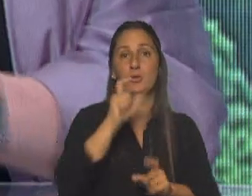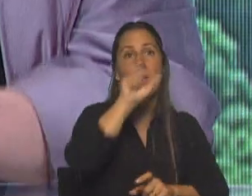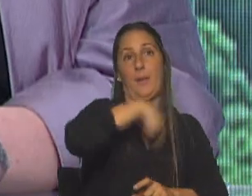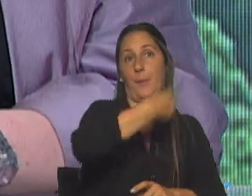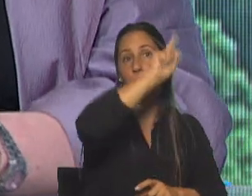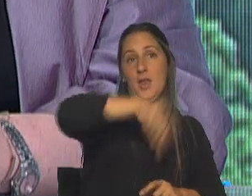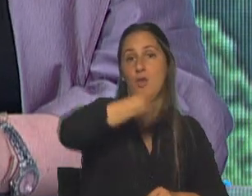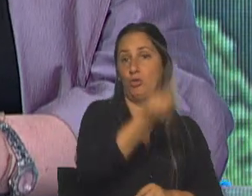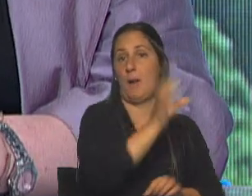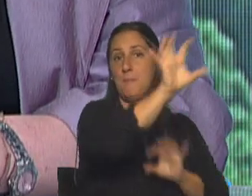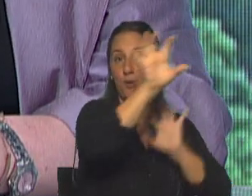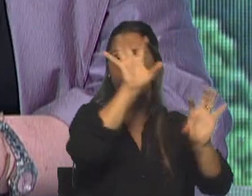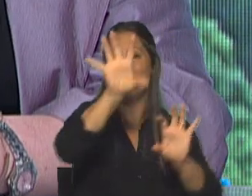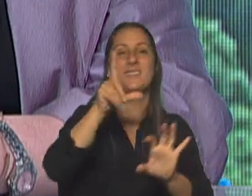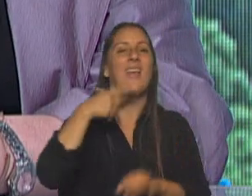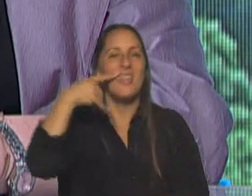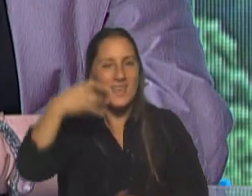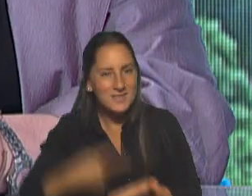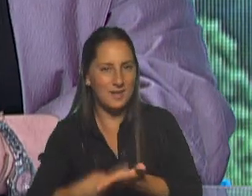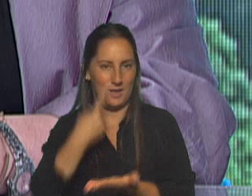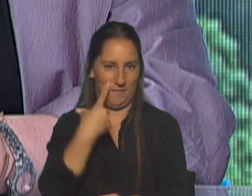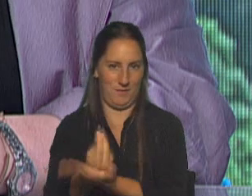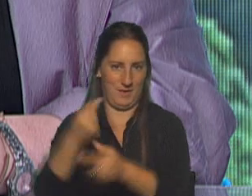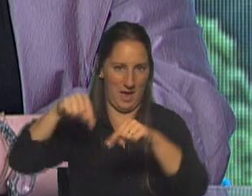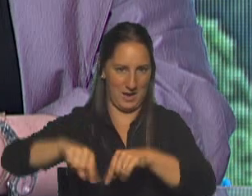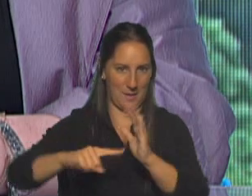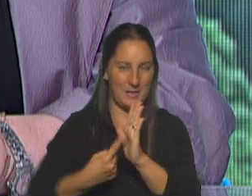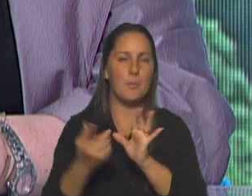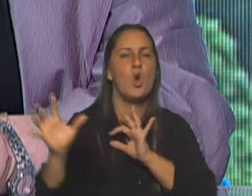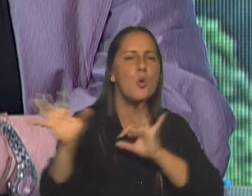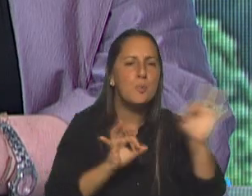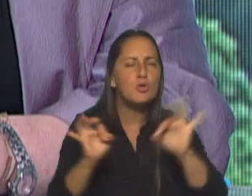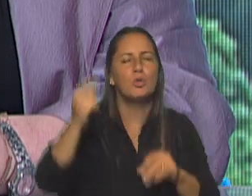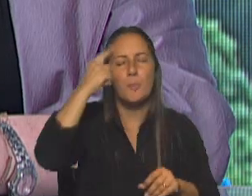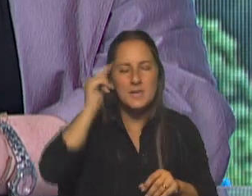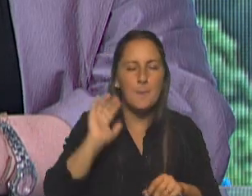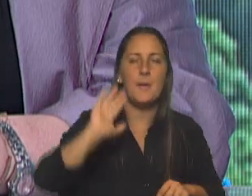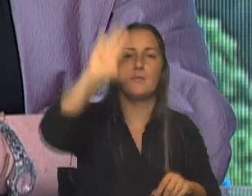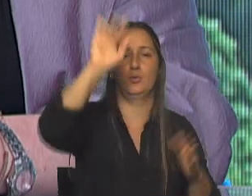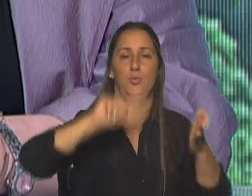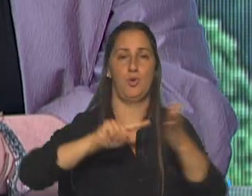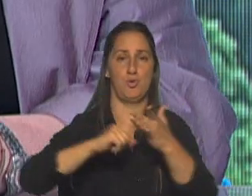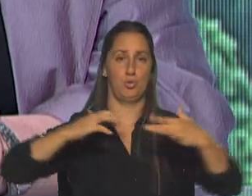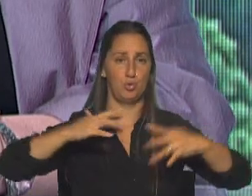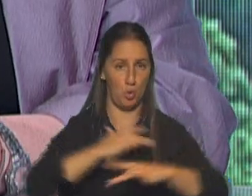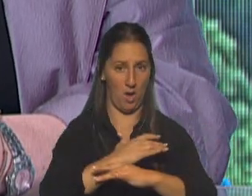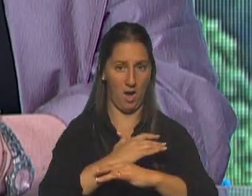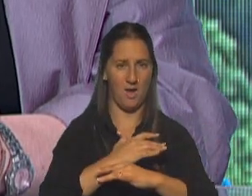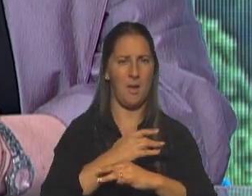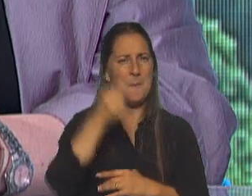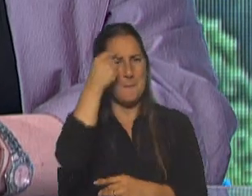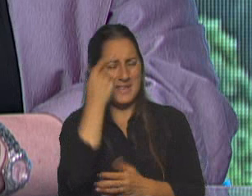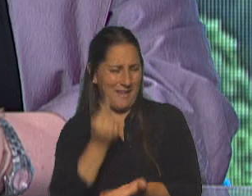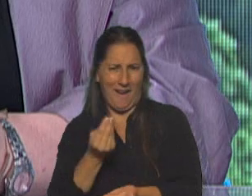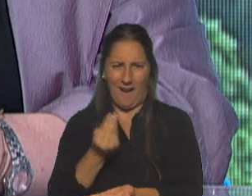acá, pero necesitamos tener una propuesta, un proyecto de ciudad. Y no nos juntamos en torno ni a candidaturas ni a